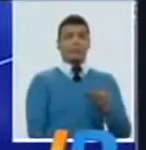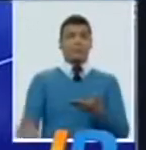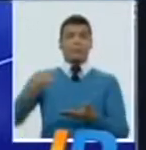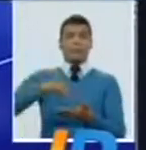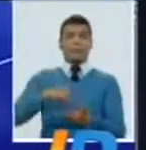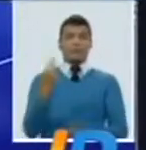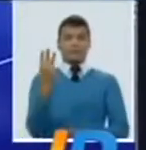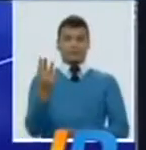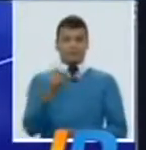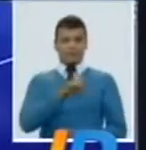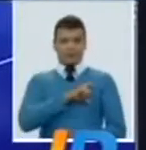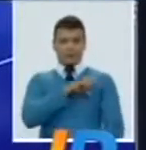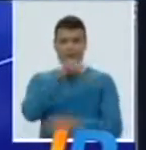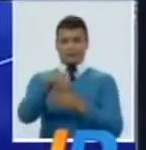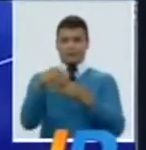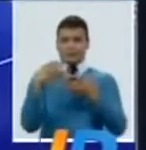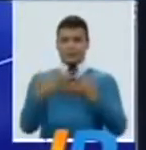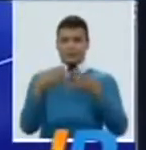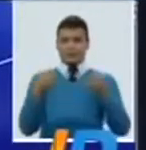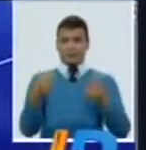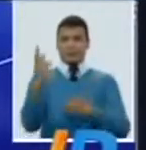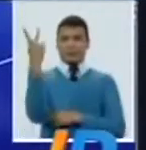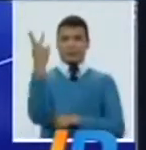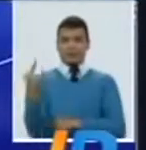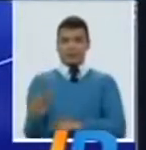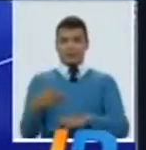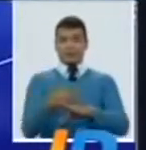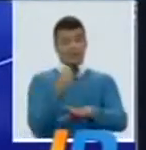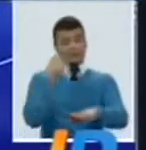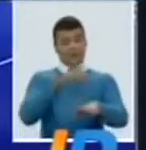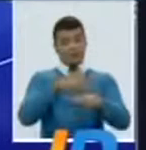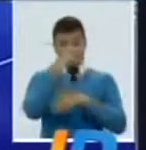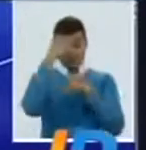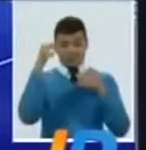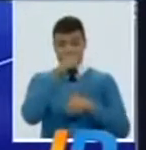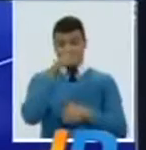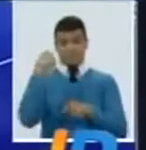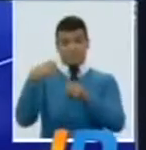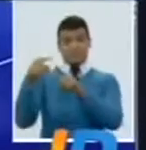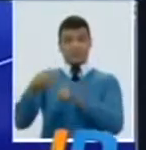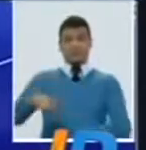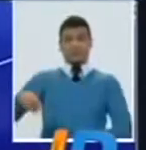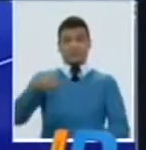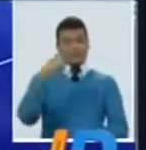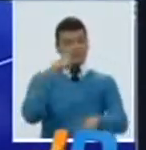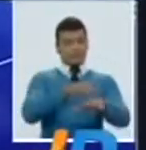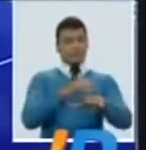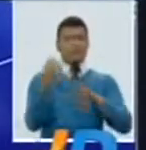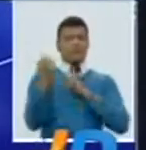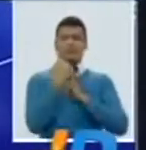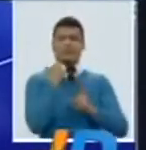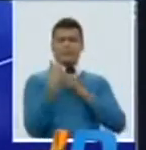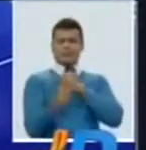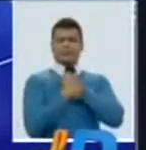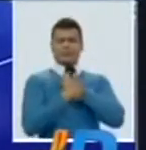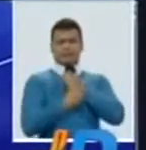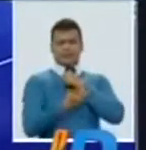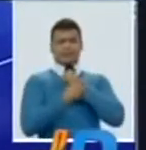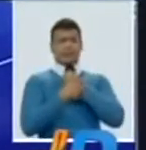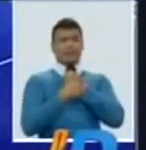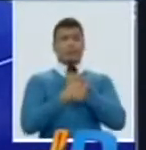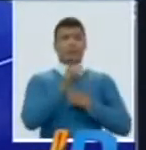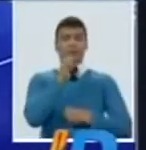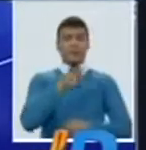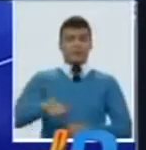tres caleños presos en Venezuela acusados de paramilitarismo, narcotráfico y conspiración. Los colombianos afirman que fueron víctimas de maltratos y torturas